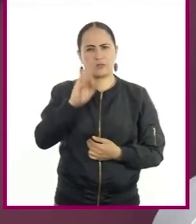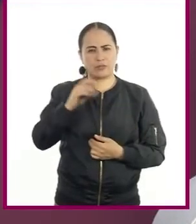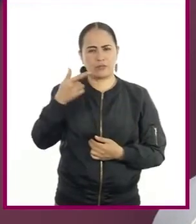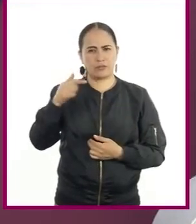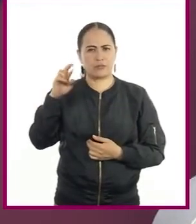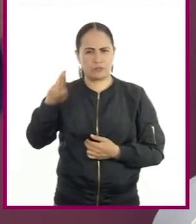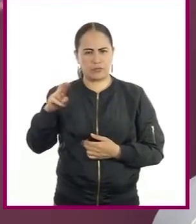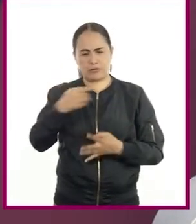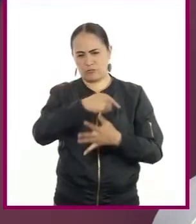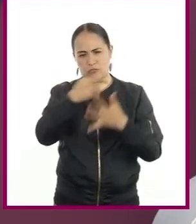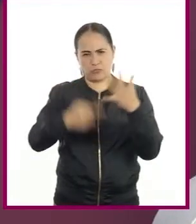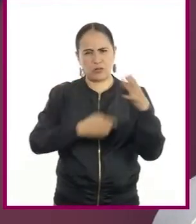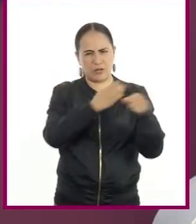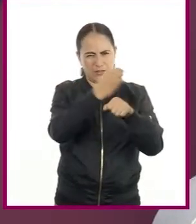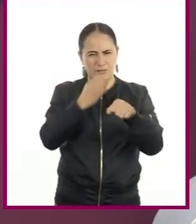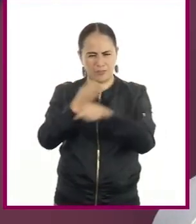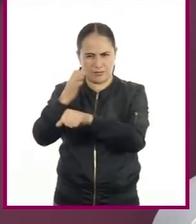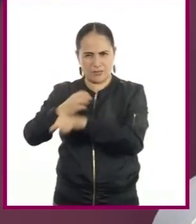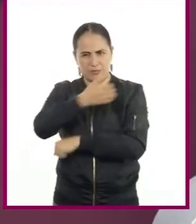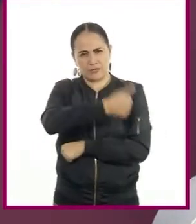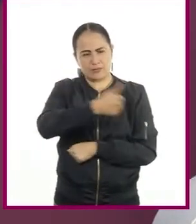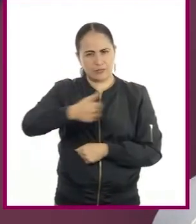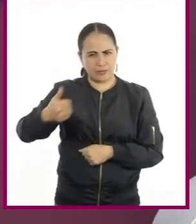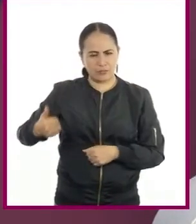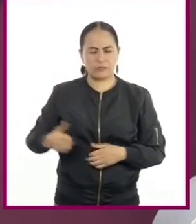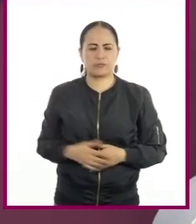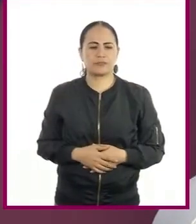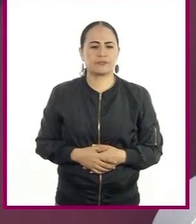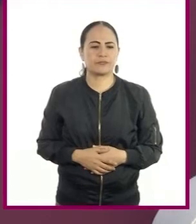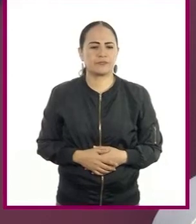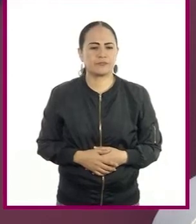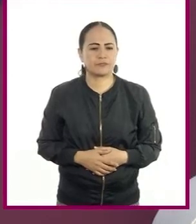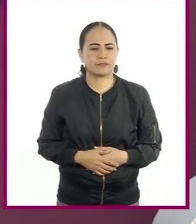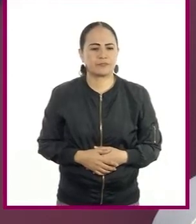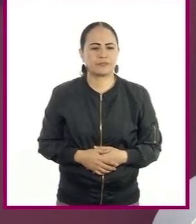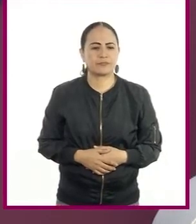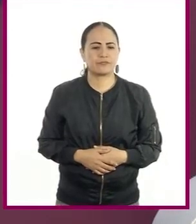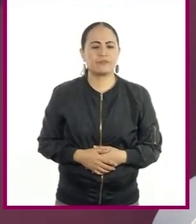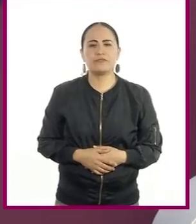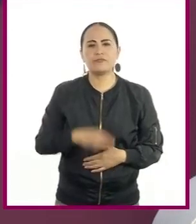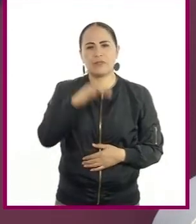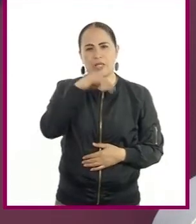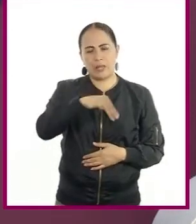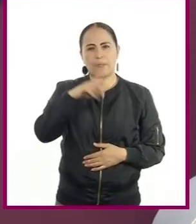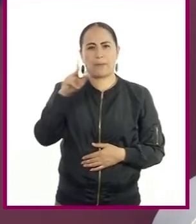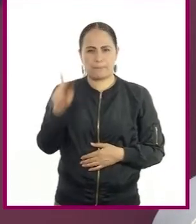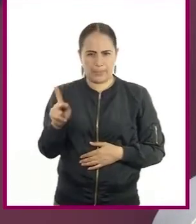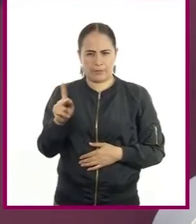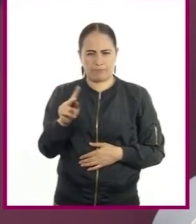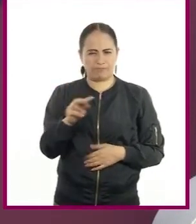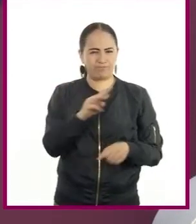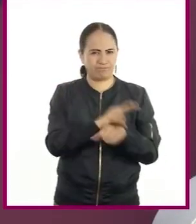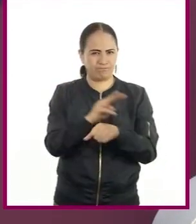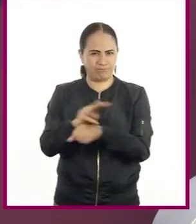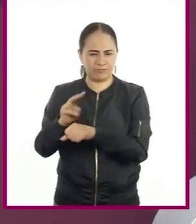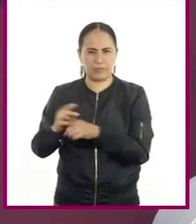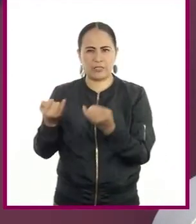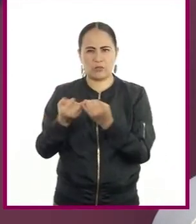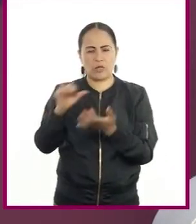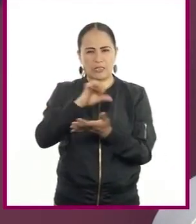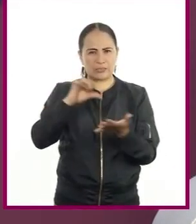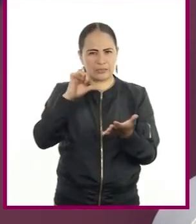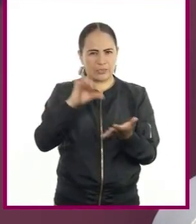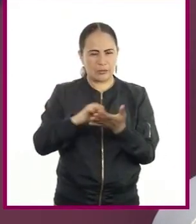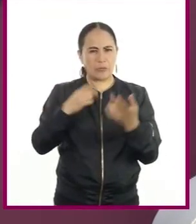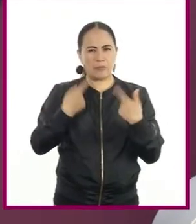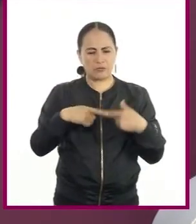las Fiscalías de las entidades federativas, a través de las agencias del Ministerio Público y sus centros de atención a